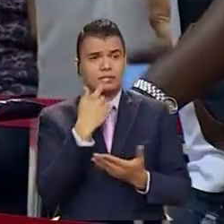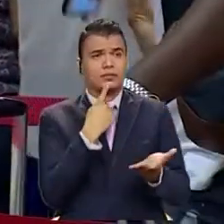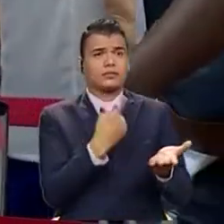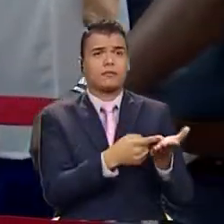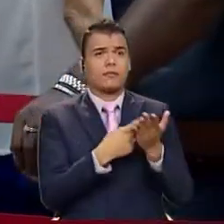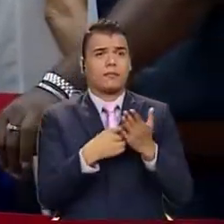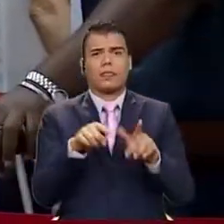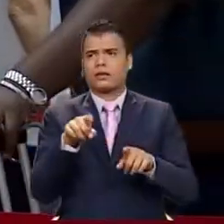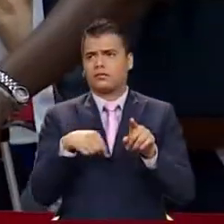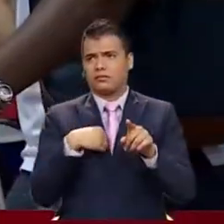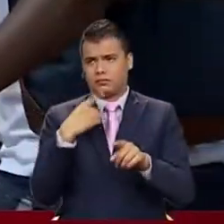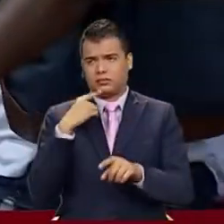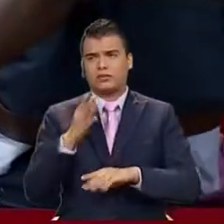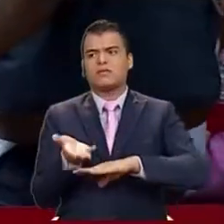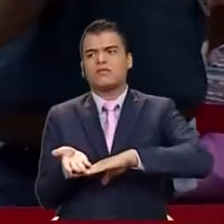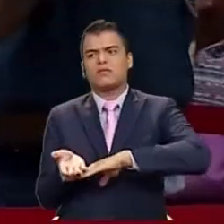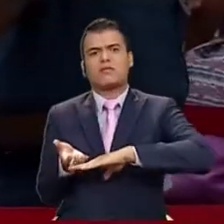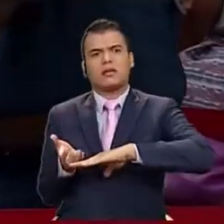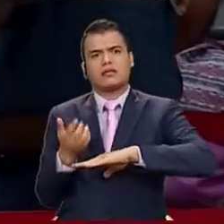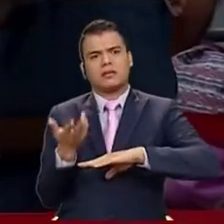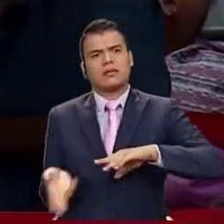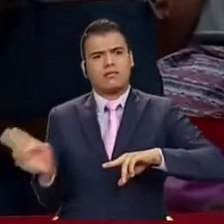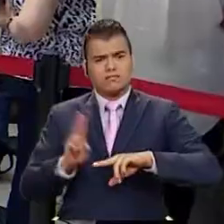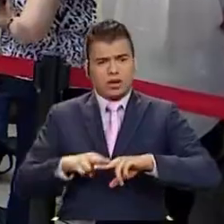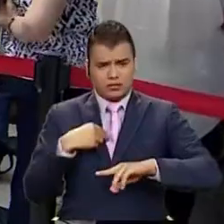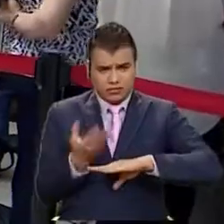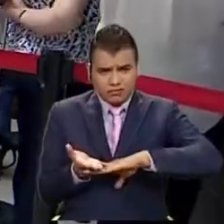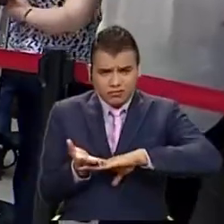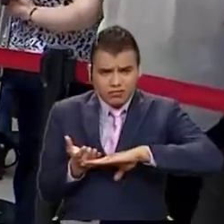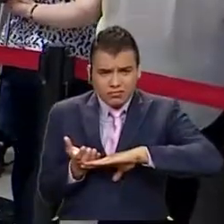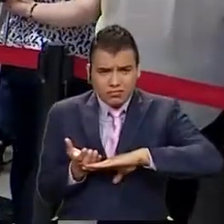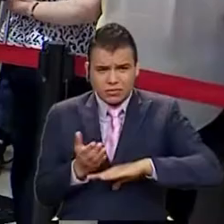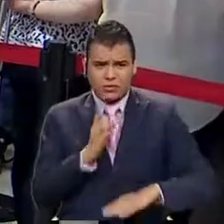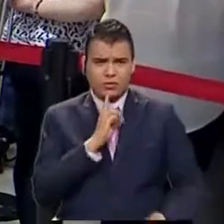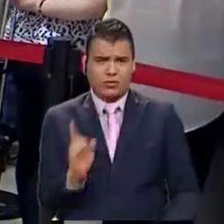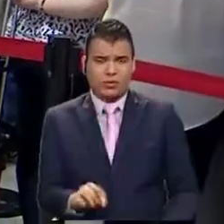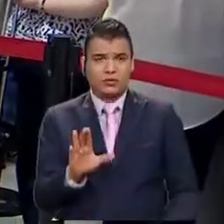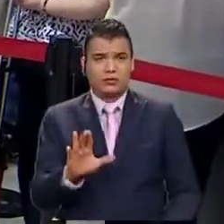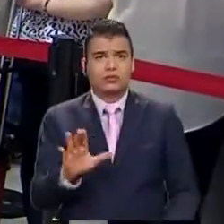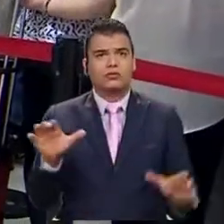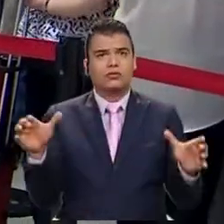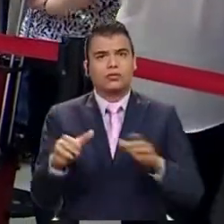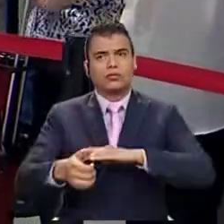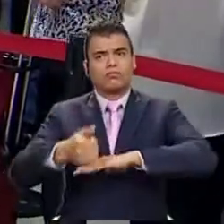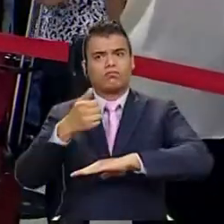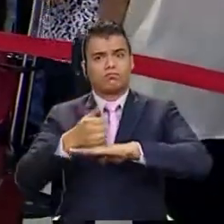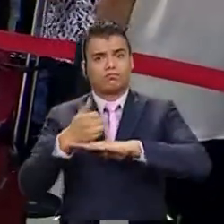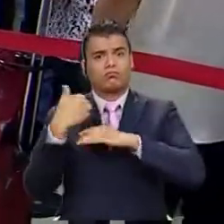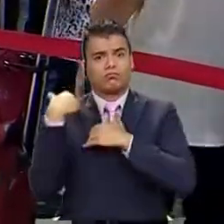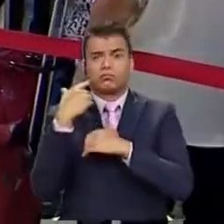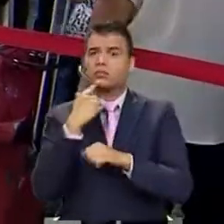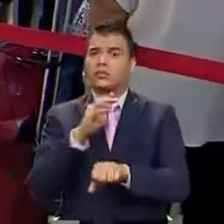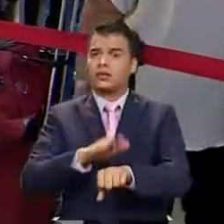que desmienten versiones de exigencias exageradas de su parte, continúan con las directivas de Avianca, que